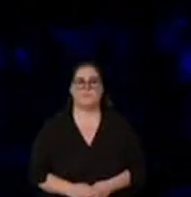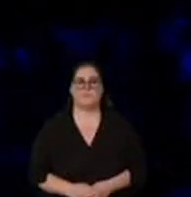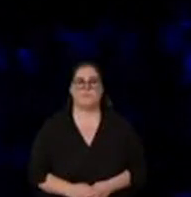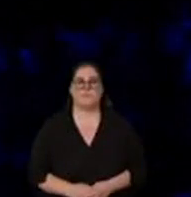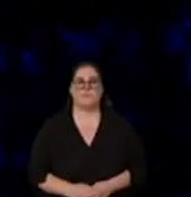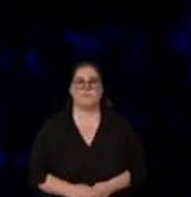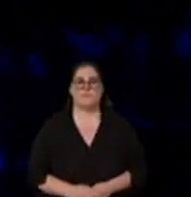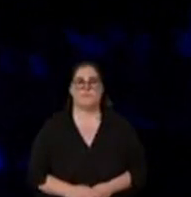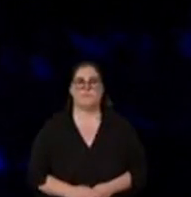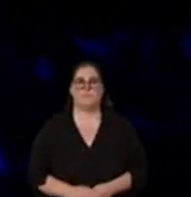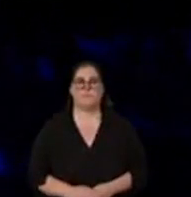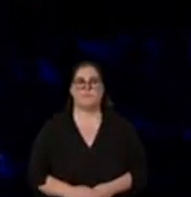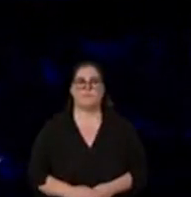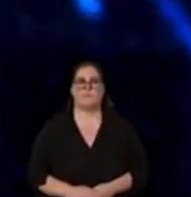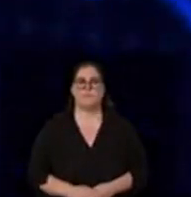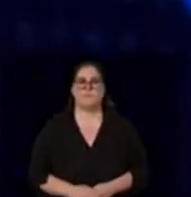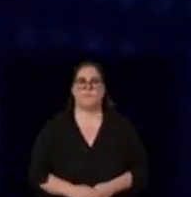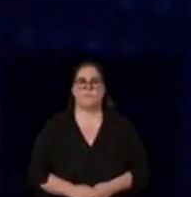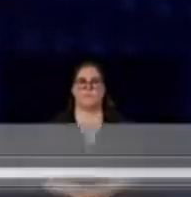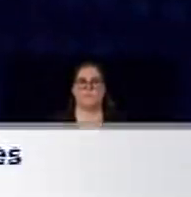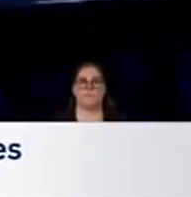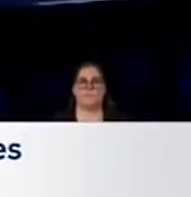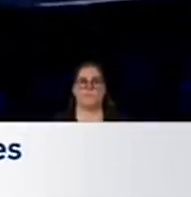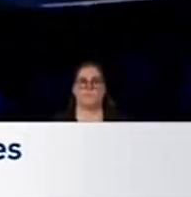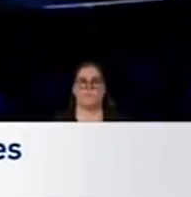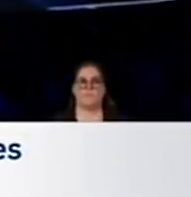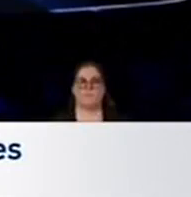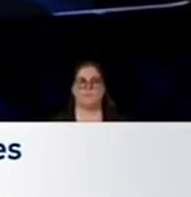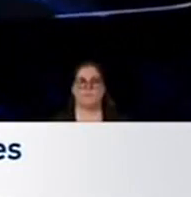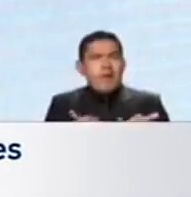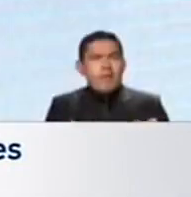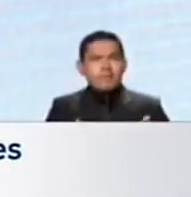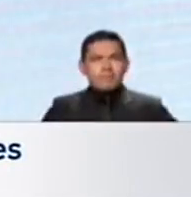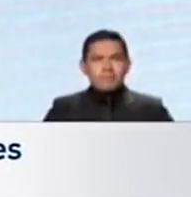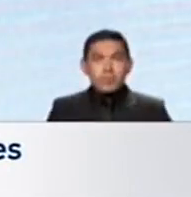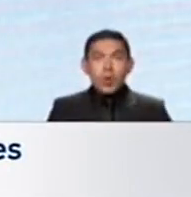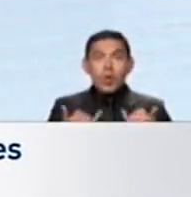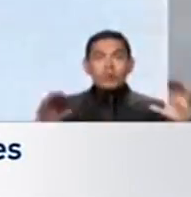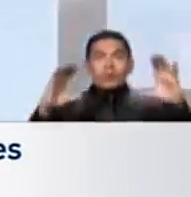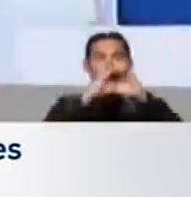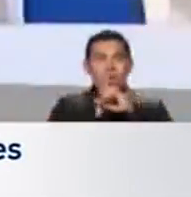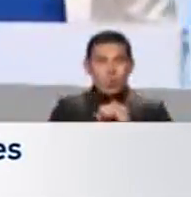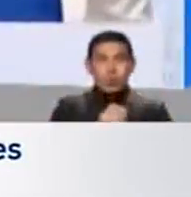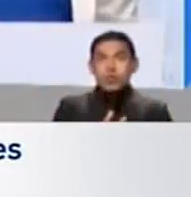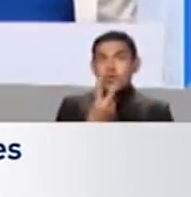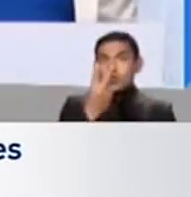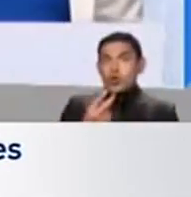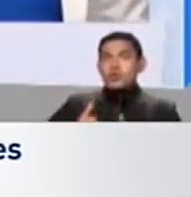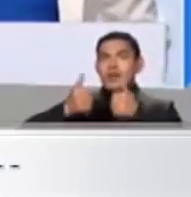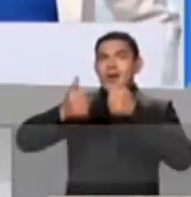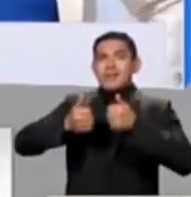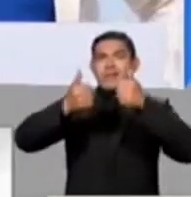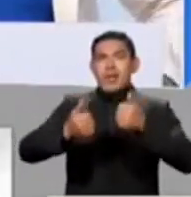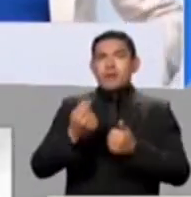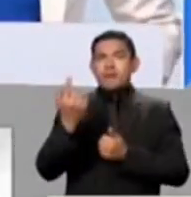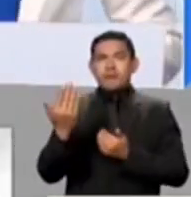Argentina y Ecuador se enfrentan a panoramas económicos complicados de Cara a las elecciones de fin de mes los electores de ambas naciones seleccionarán